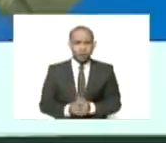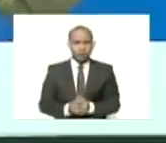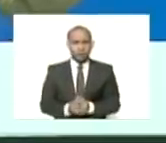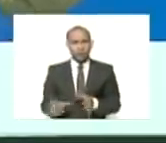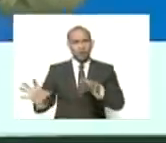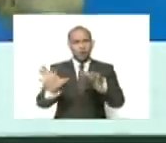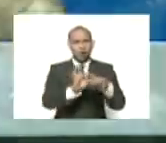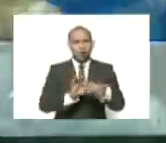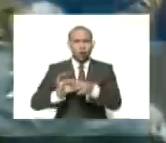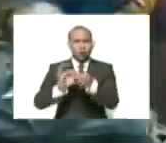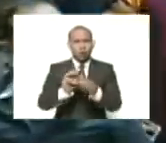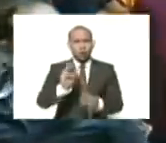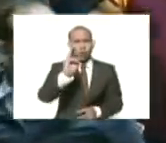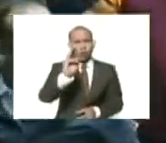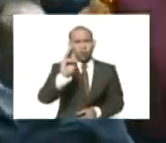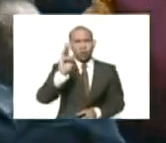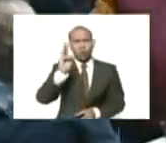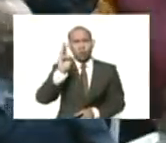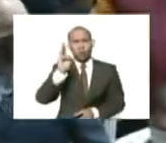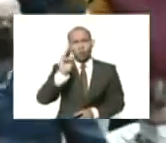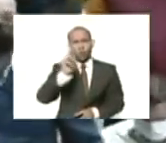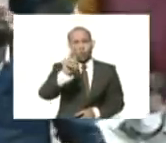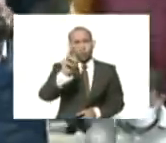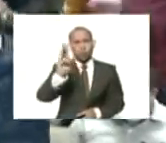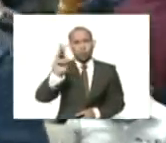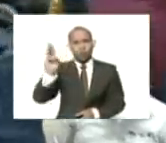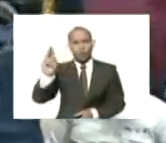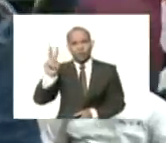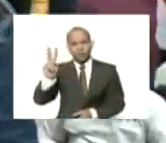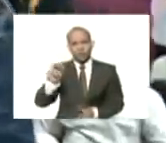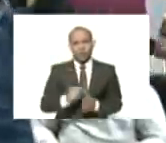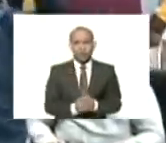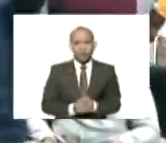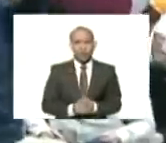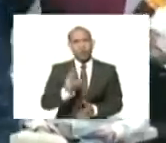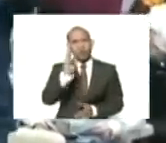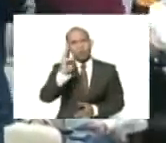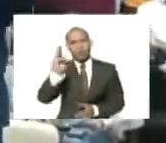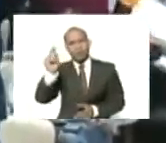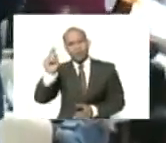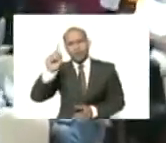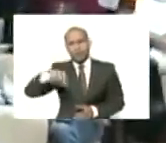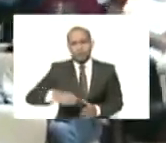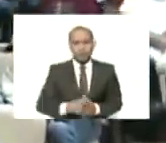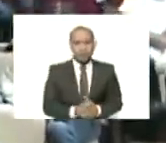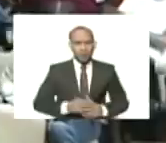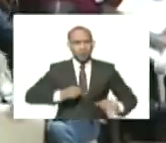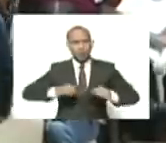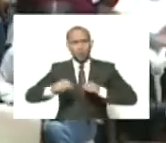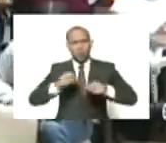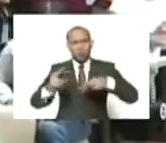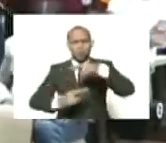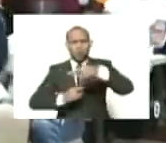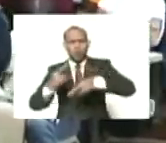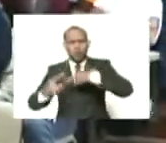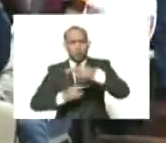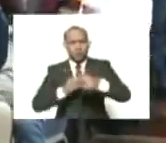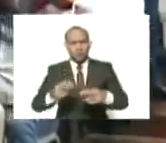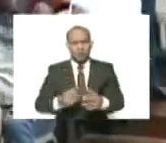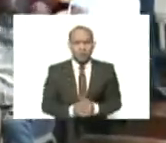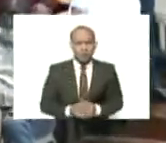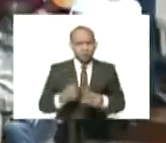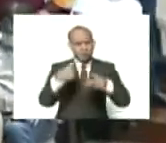Unión UPB, al PPT Patria para Todos, al Movimiento Revolucionario